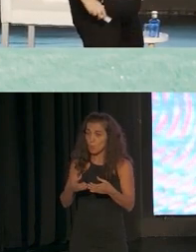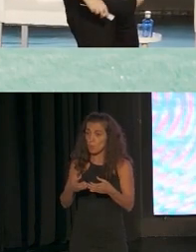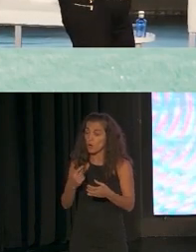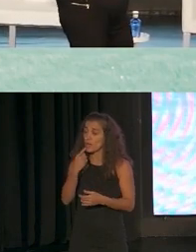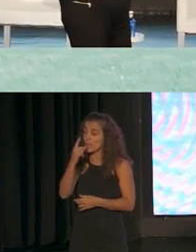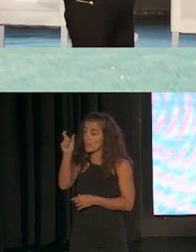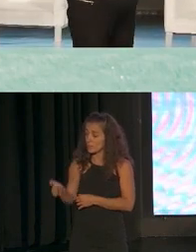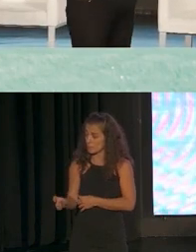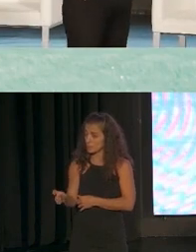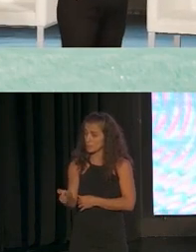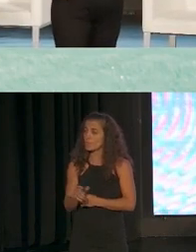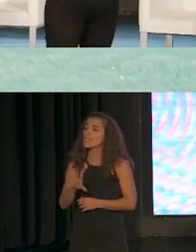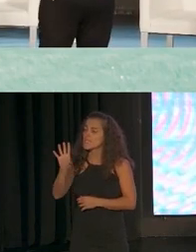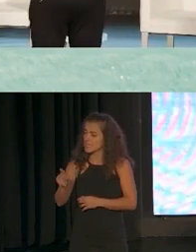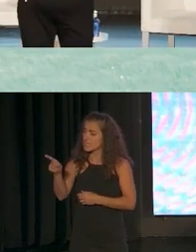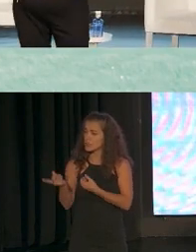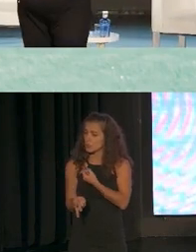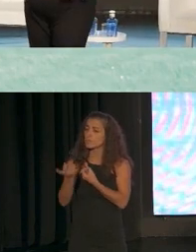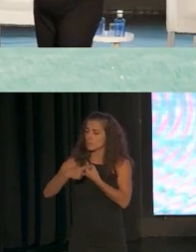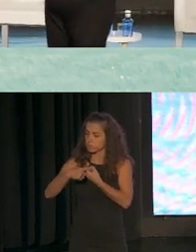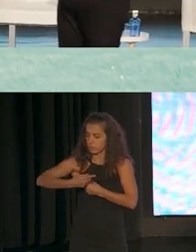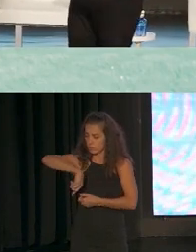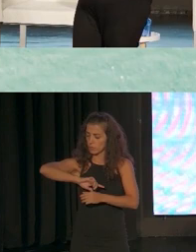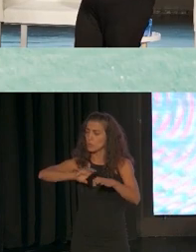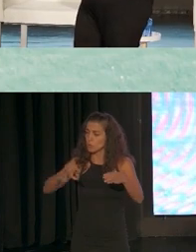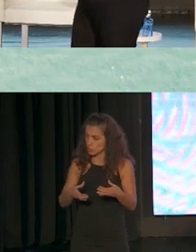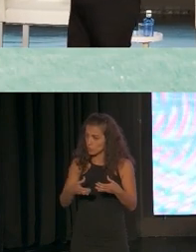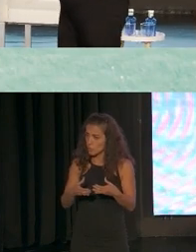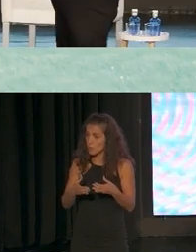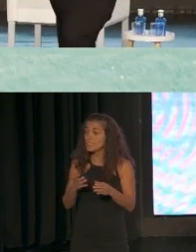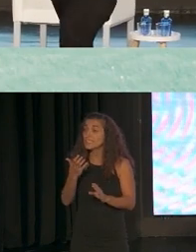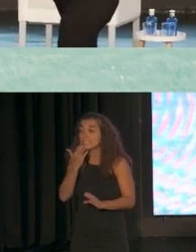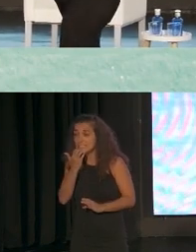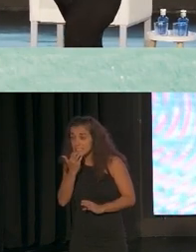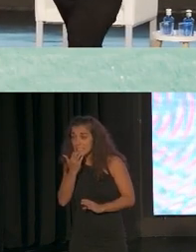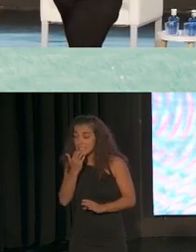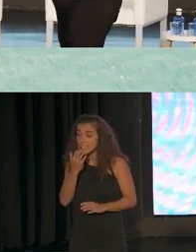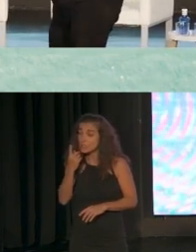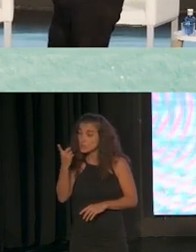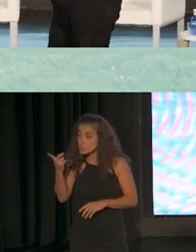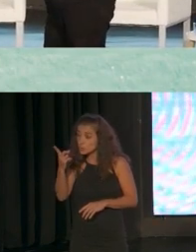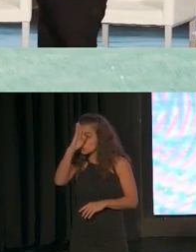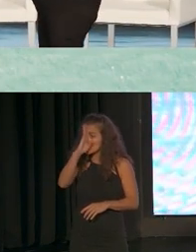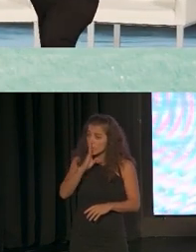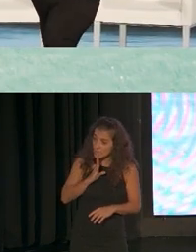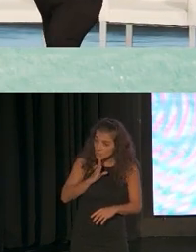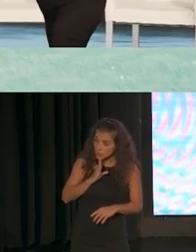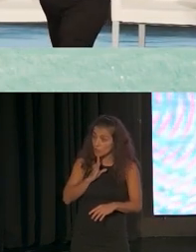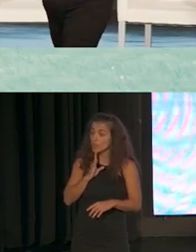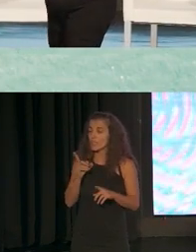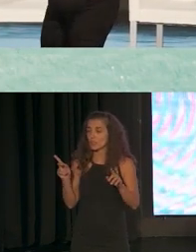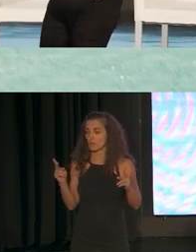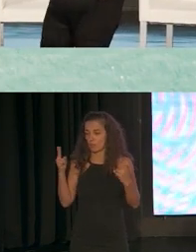a la persona sí eres parte de nuestro grupo siempre y cuando suprimas y escondas tu